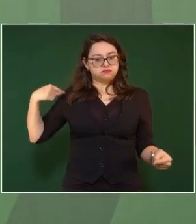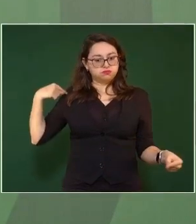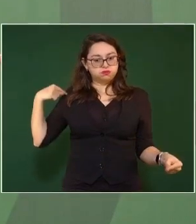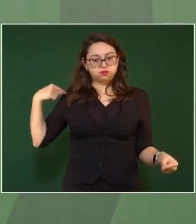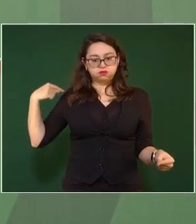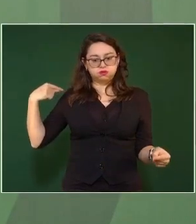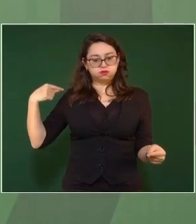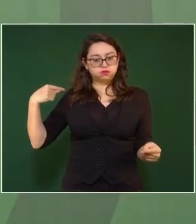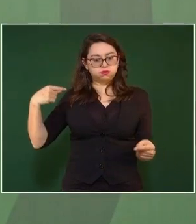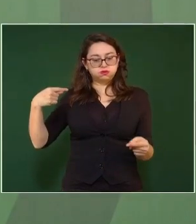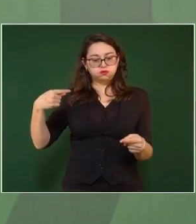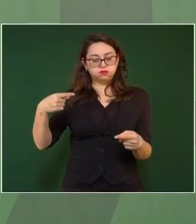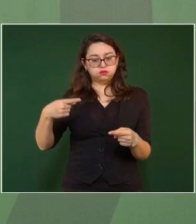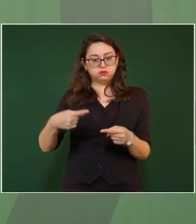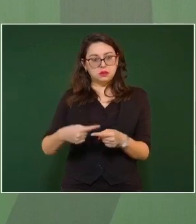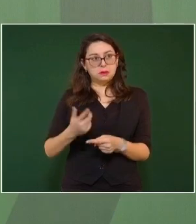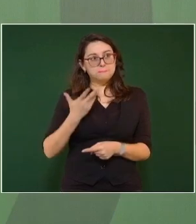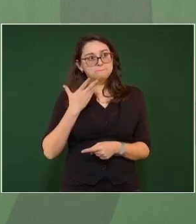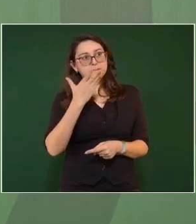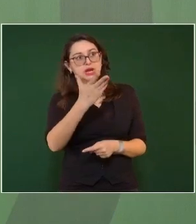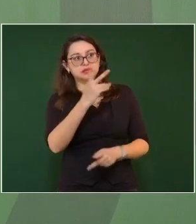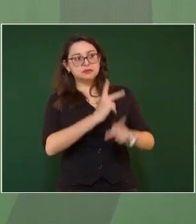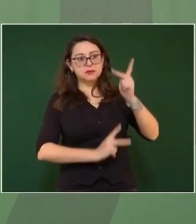menos deuda,